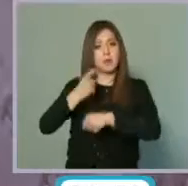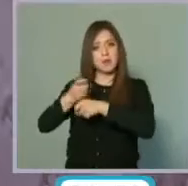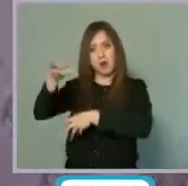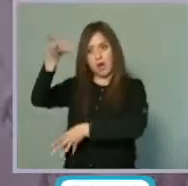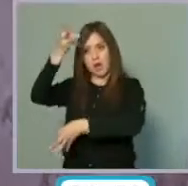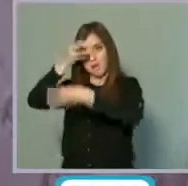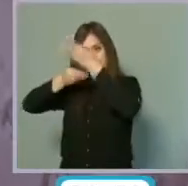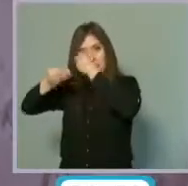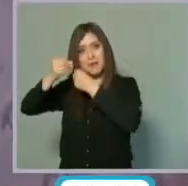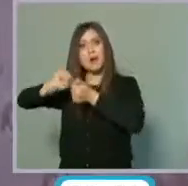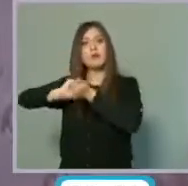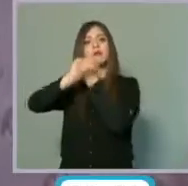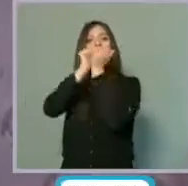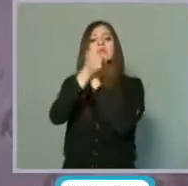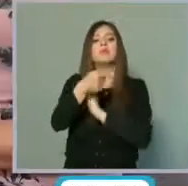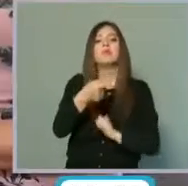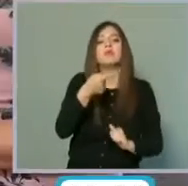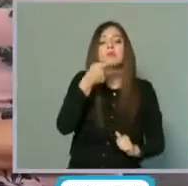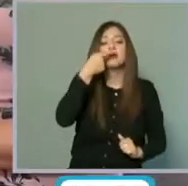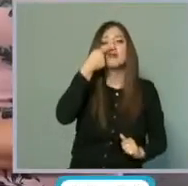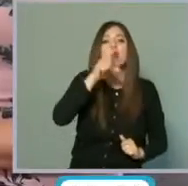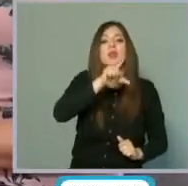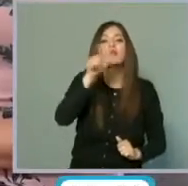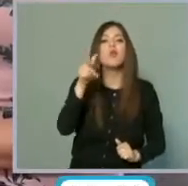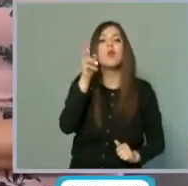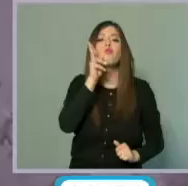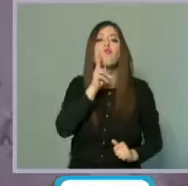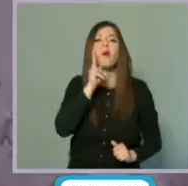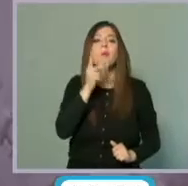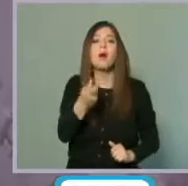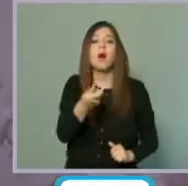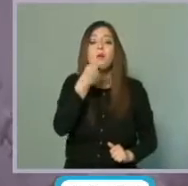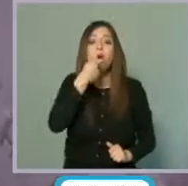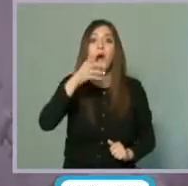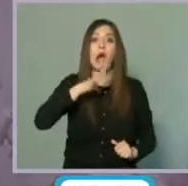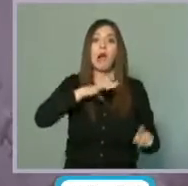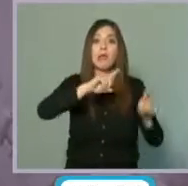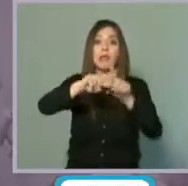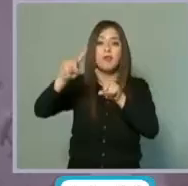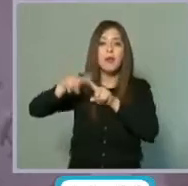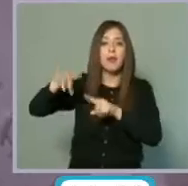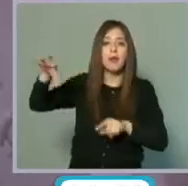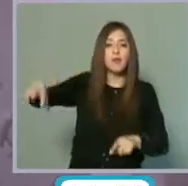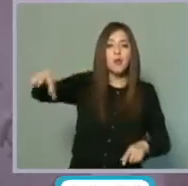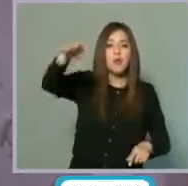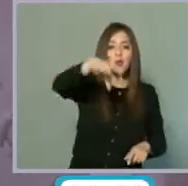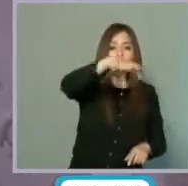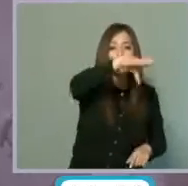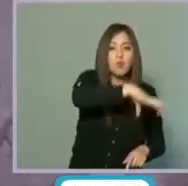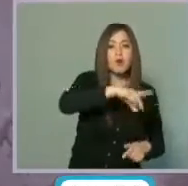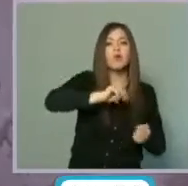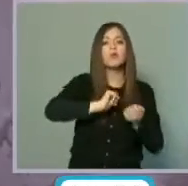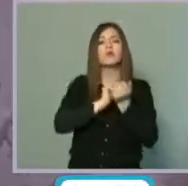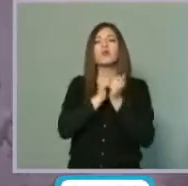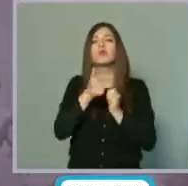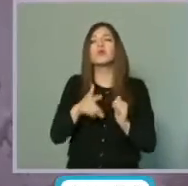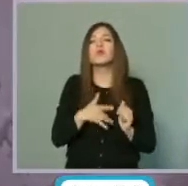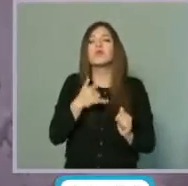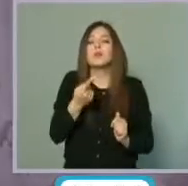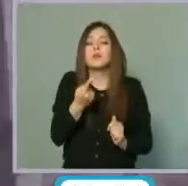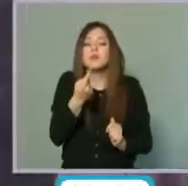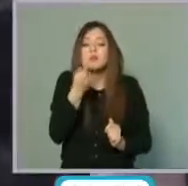sensorial. Entonces no solamente vas a probar el chocolate, sino hay muchos momentos en el museo en donde puedes retar a tus sentidos,